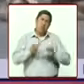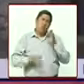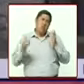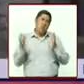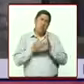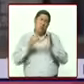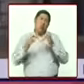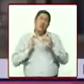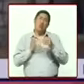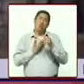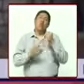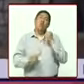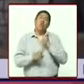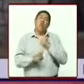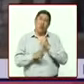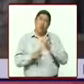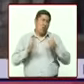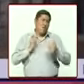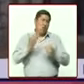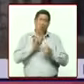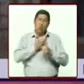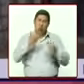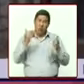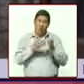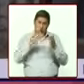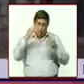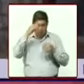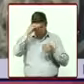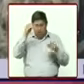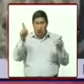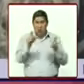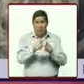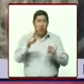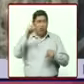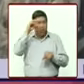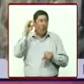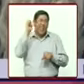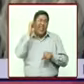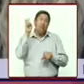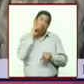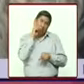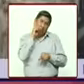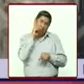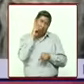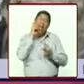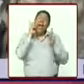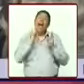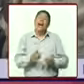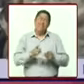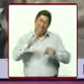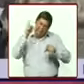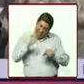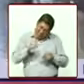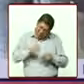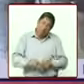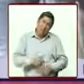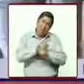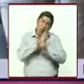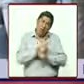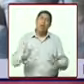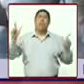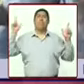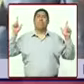contra nuestros dirigentes y contra el hermano Evo Morales. Asimismo, exigimos la inmediata